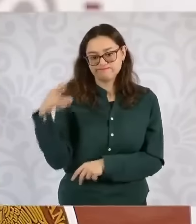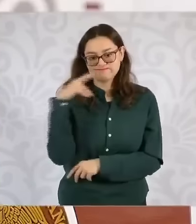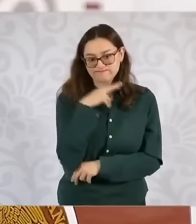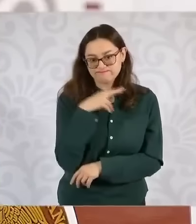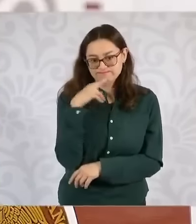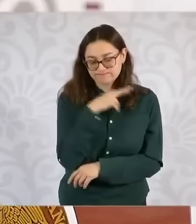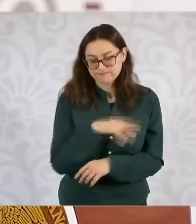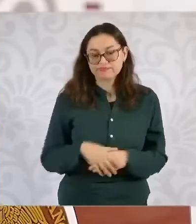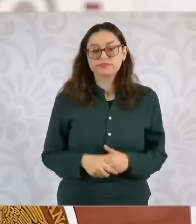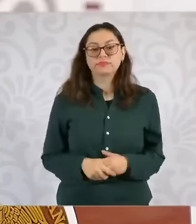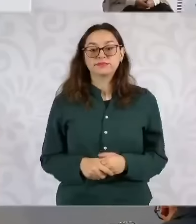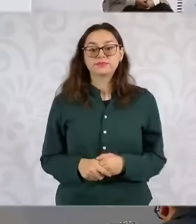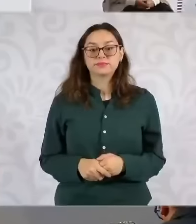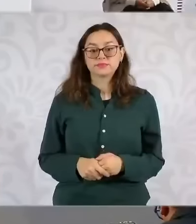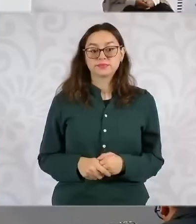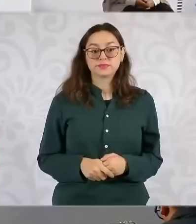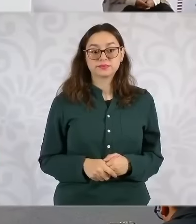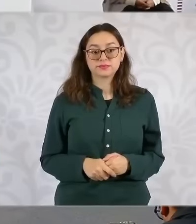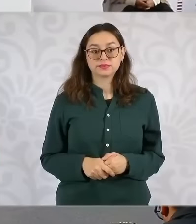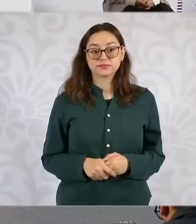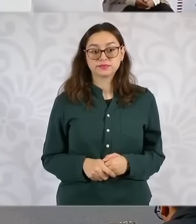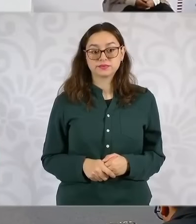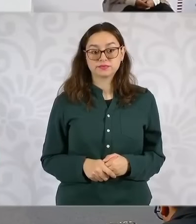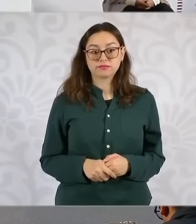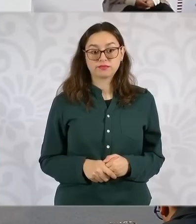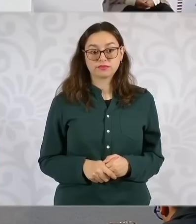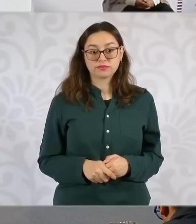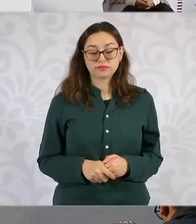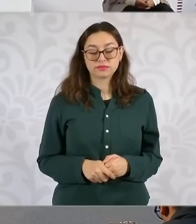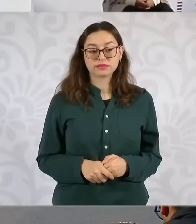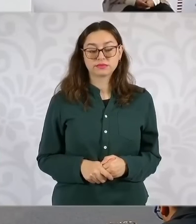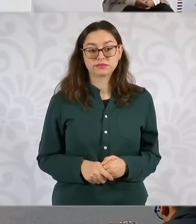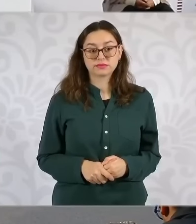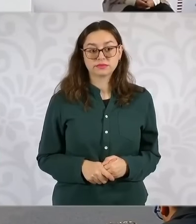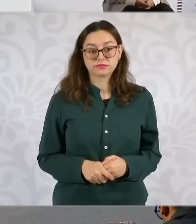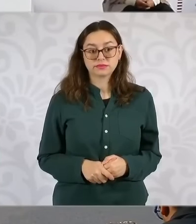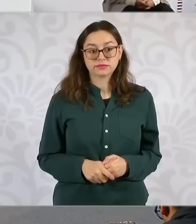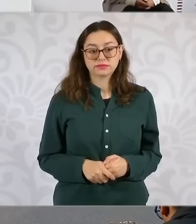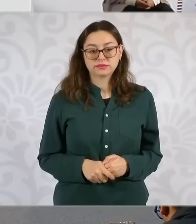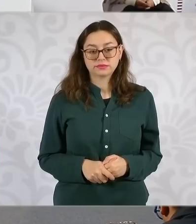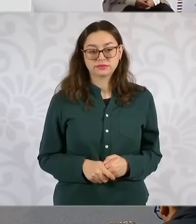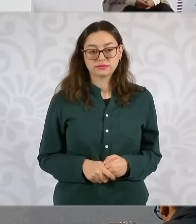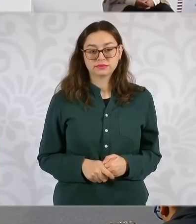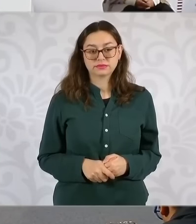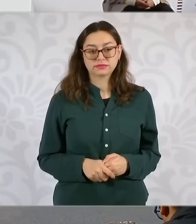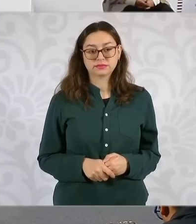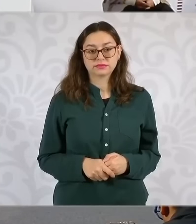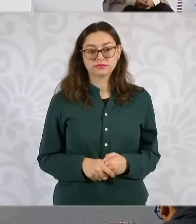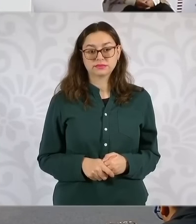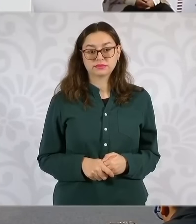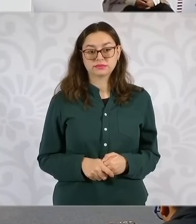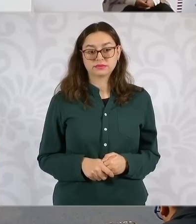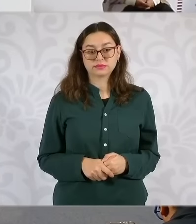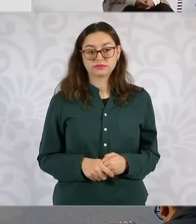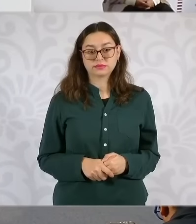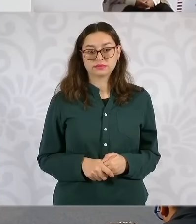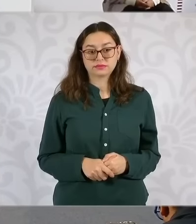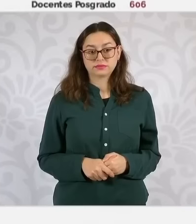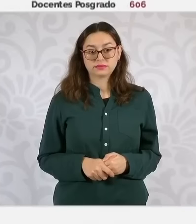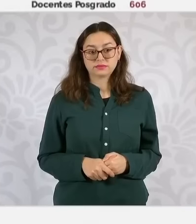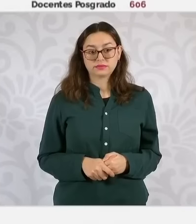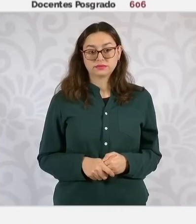en Tijuana, la que sigue. Para que vean las instalaciones, aquí está la de Comitán, además veamos cuáles son los